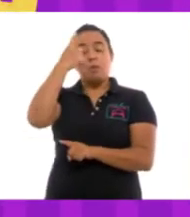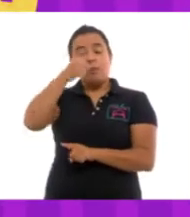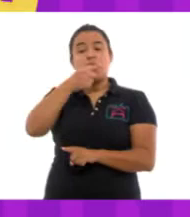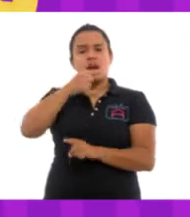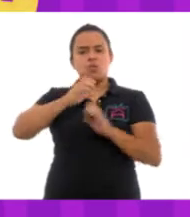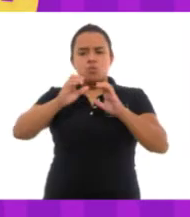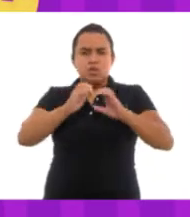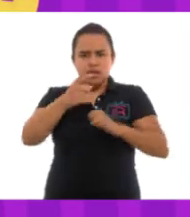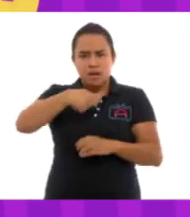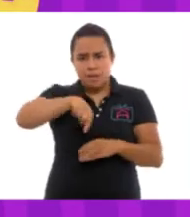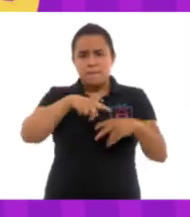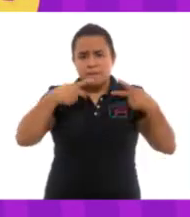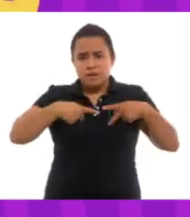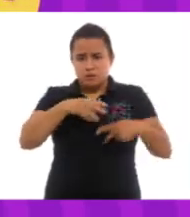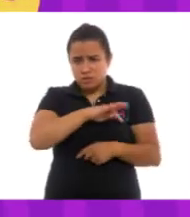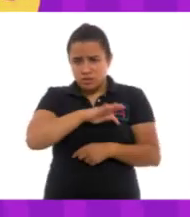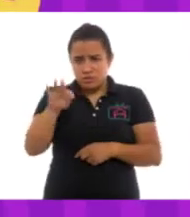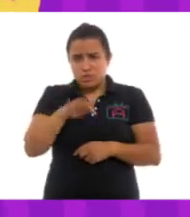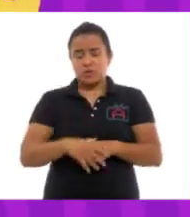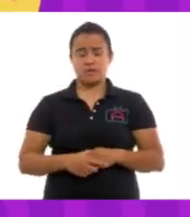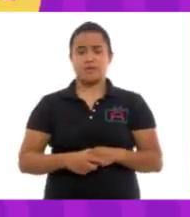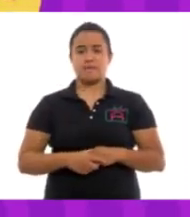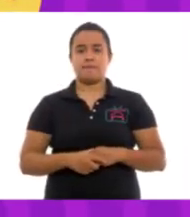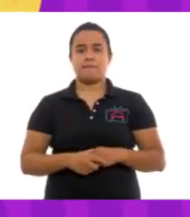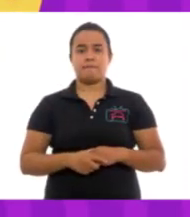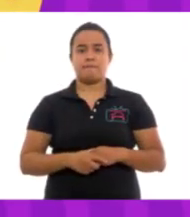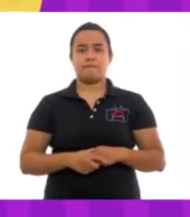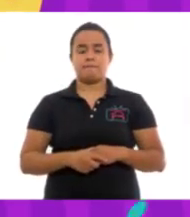unos a los otros.